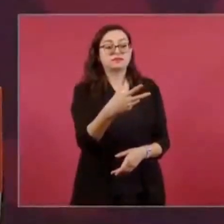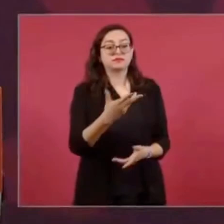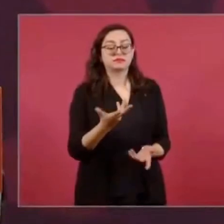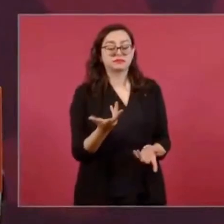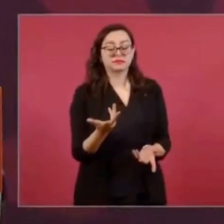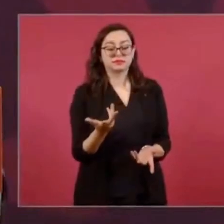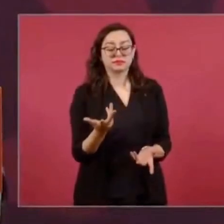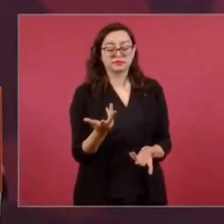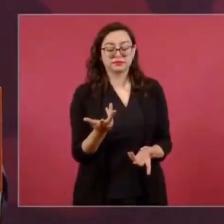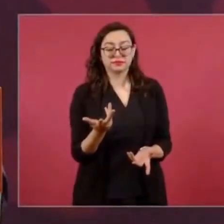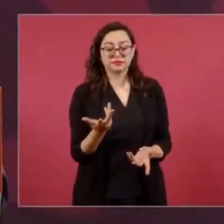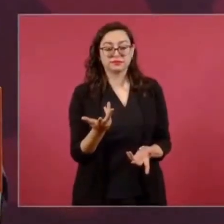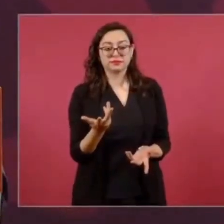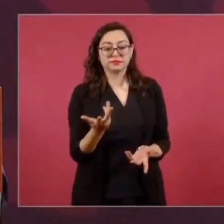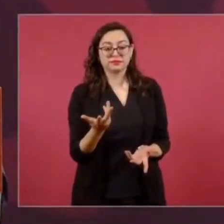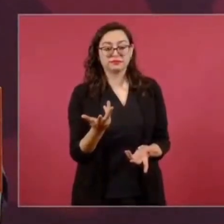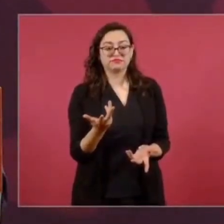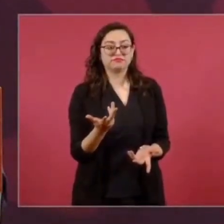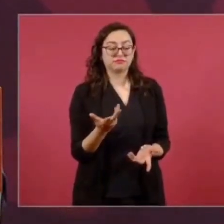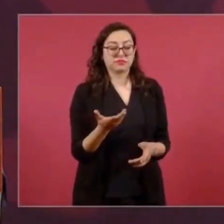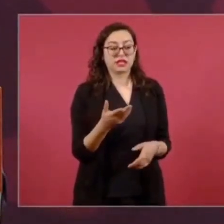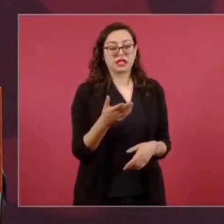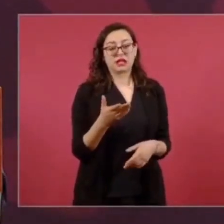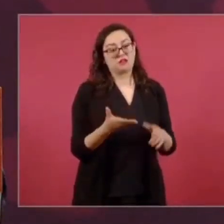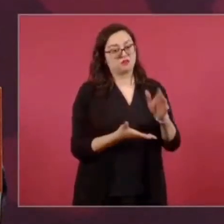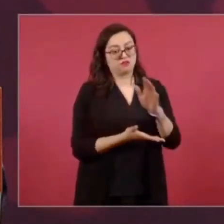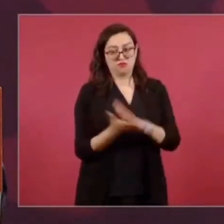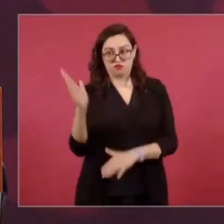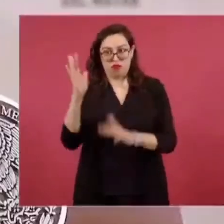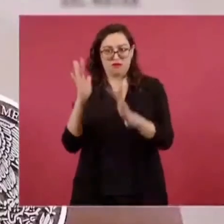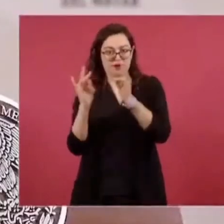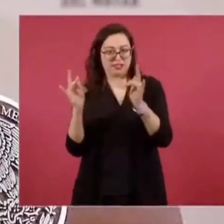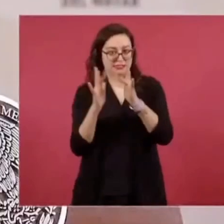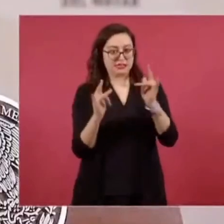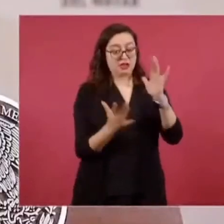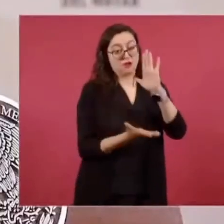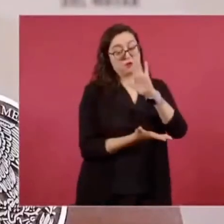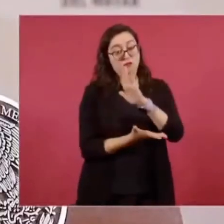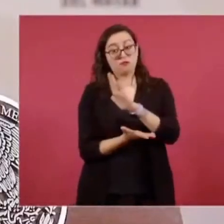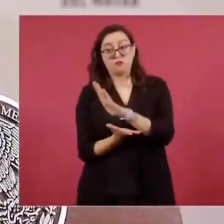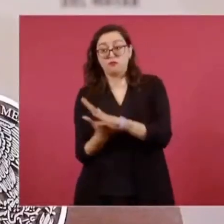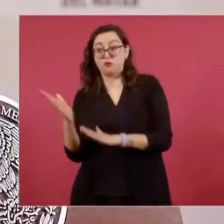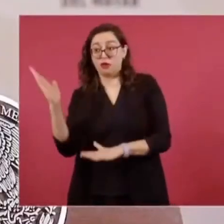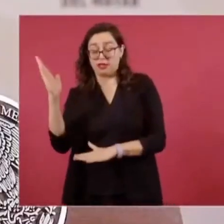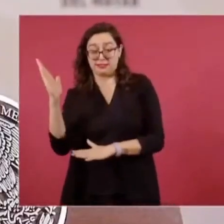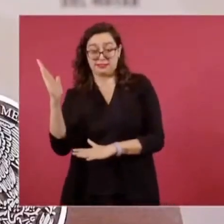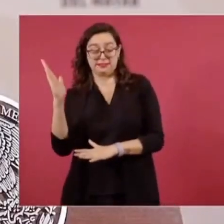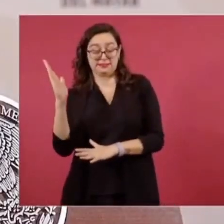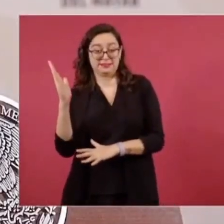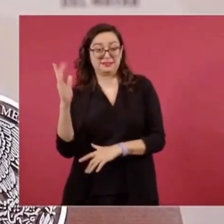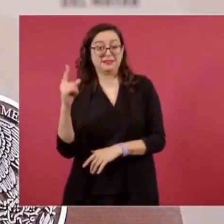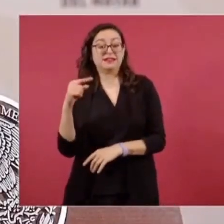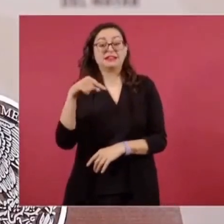tenía que hacer ese viaje a París y dejó la Secretaría de